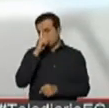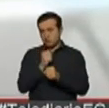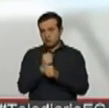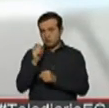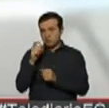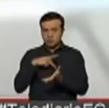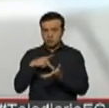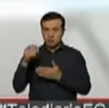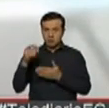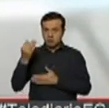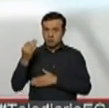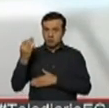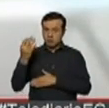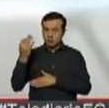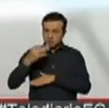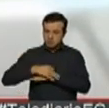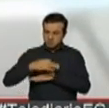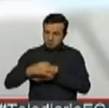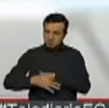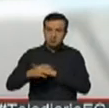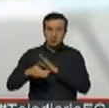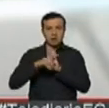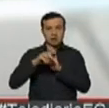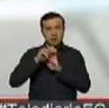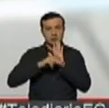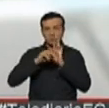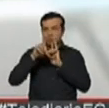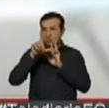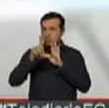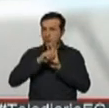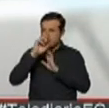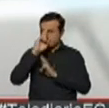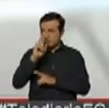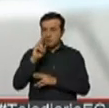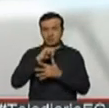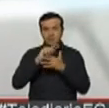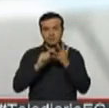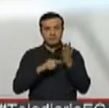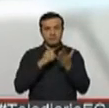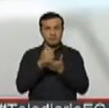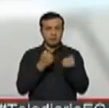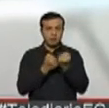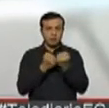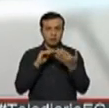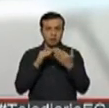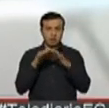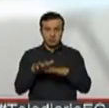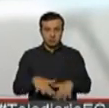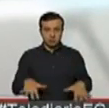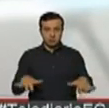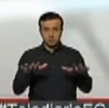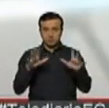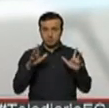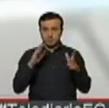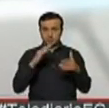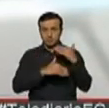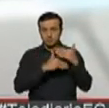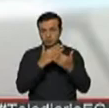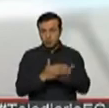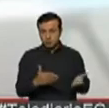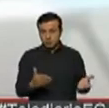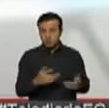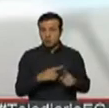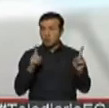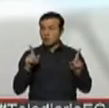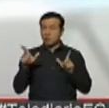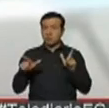lo que deben pagar, que respetan la normativa que es establecido para el efecto, que benefician a la comunidad entera detrás de estos procesos, versus que la